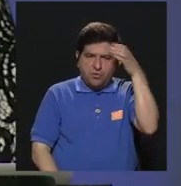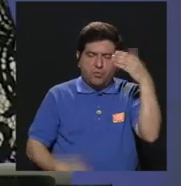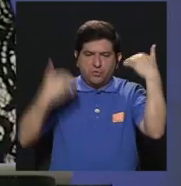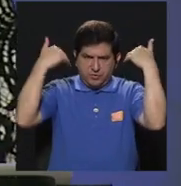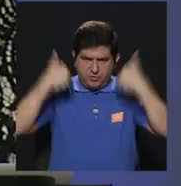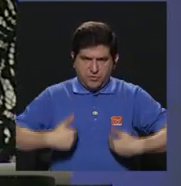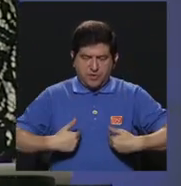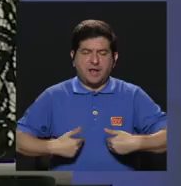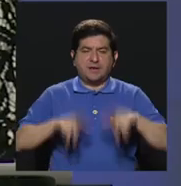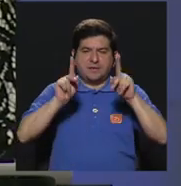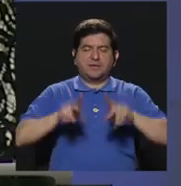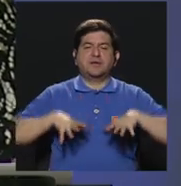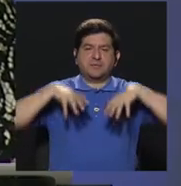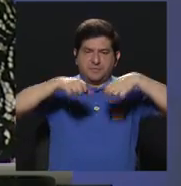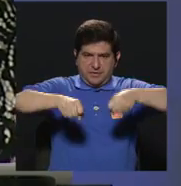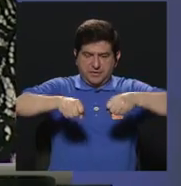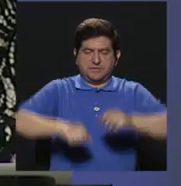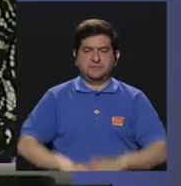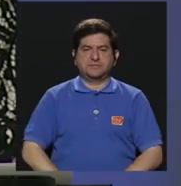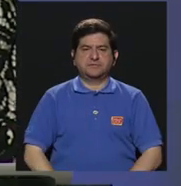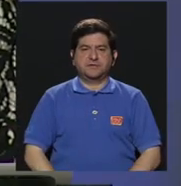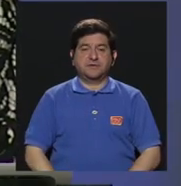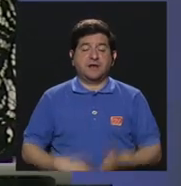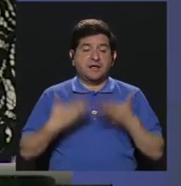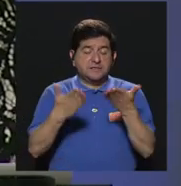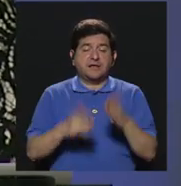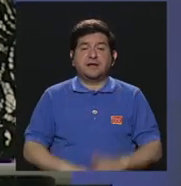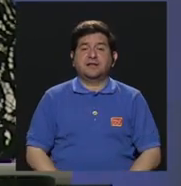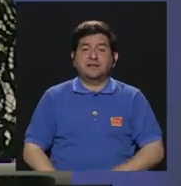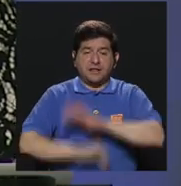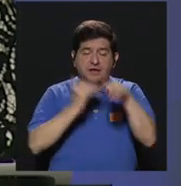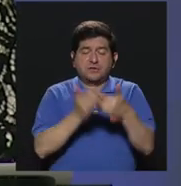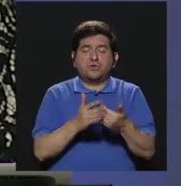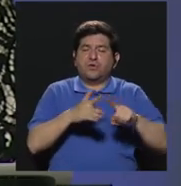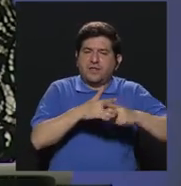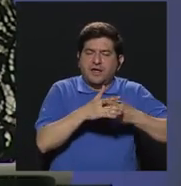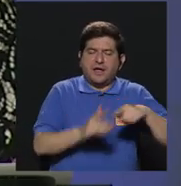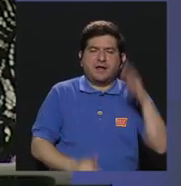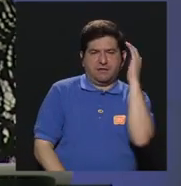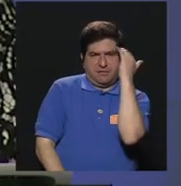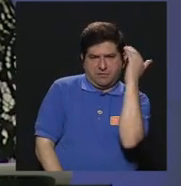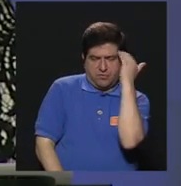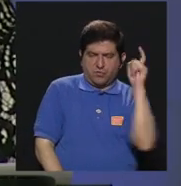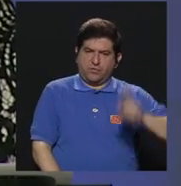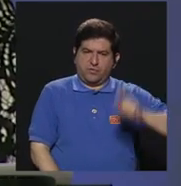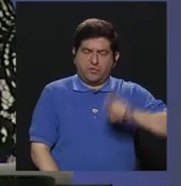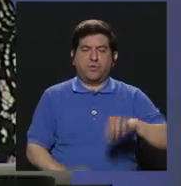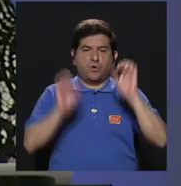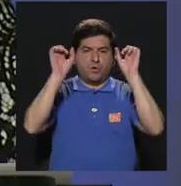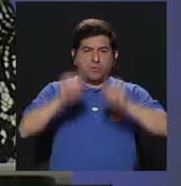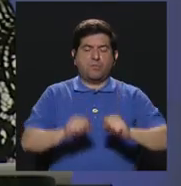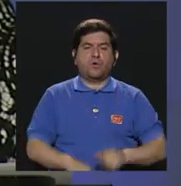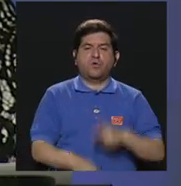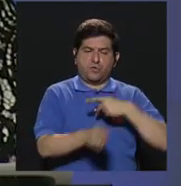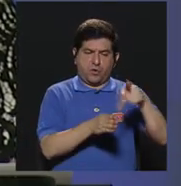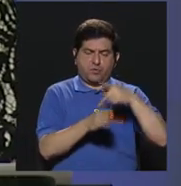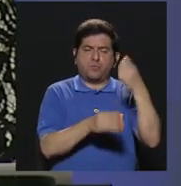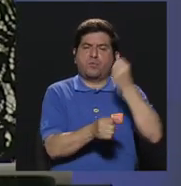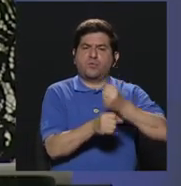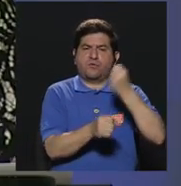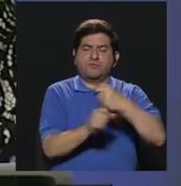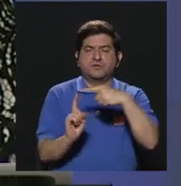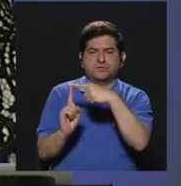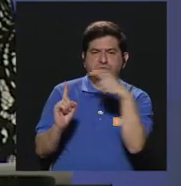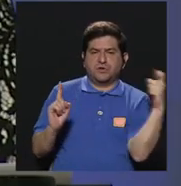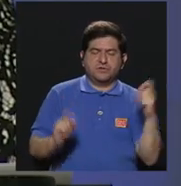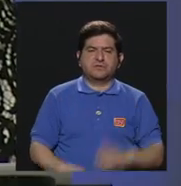de sus graduados, al otorgarles las herramientas y conocimientos necesarios para ejercer sus profesiones a